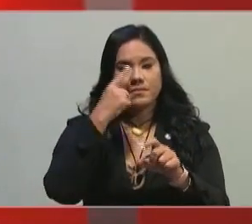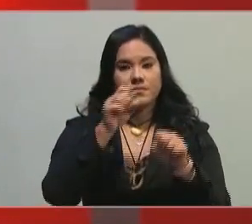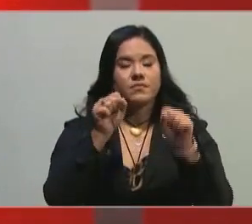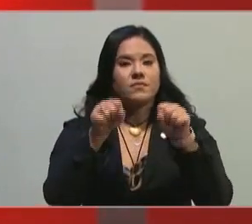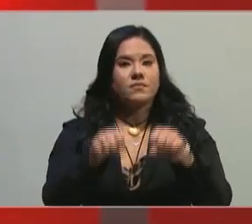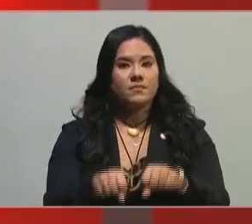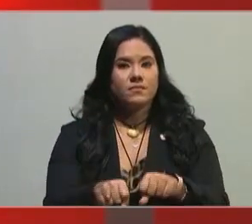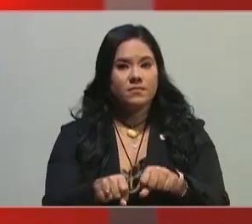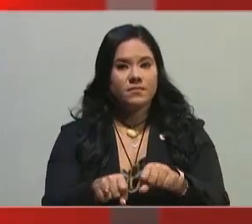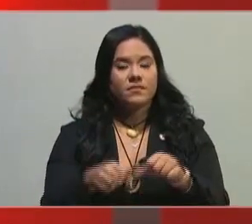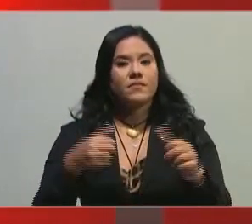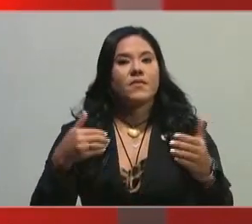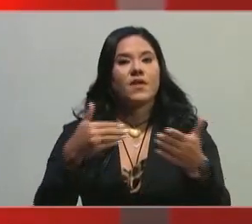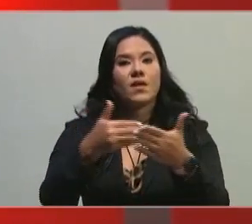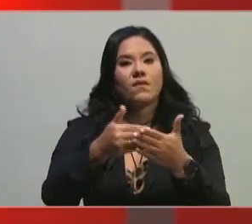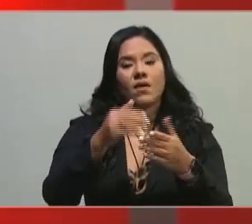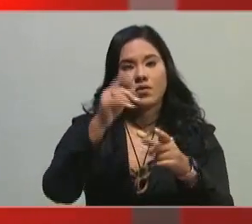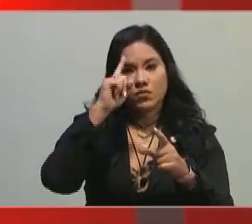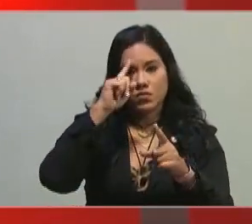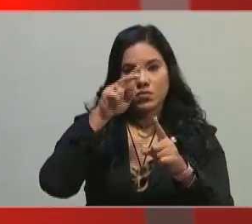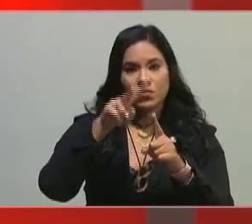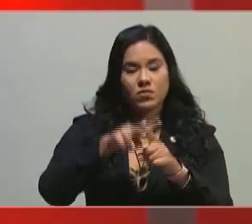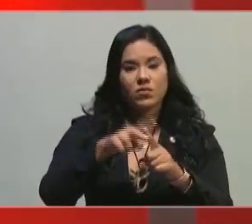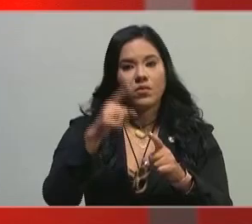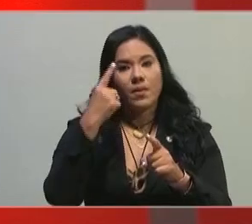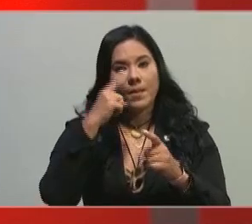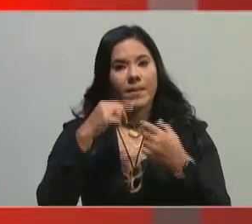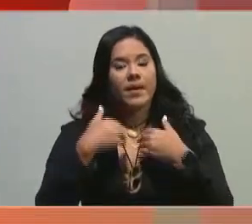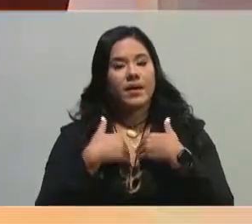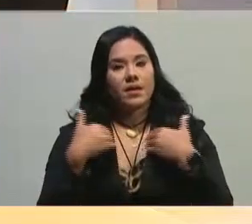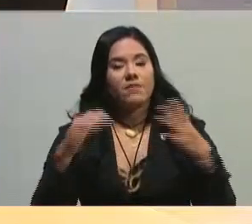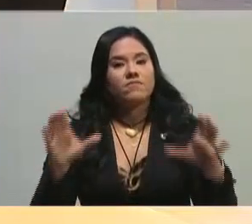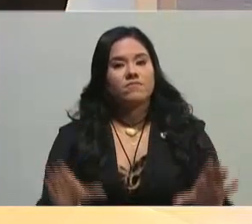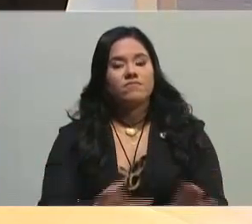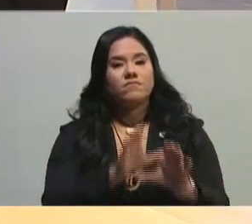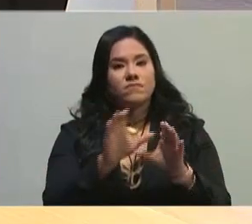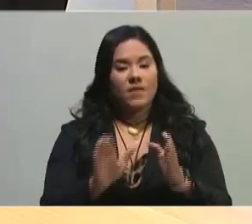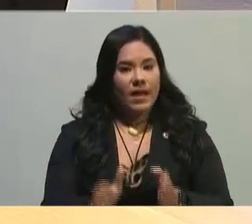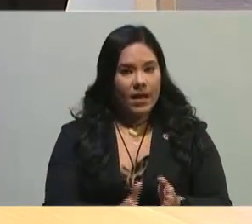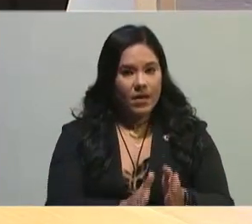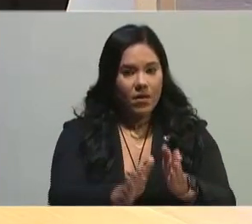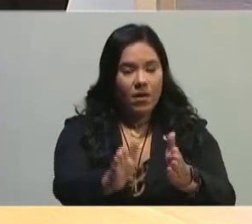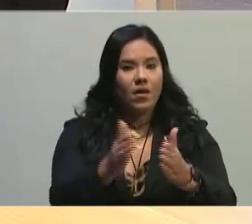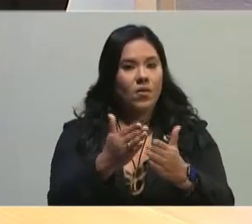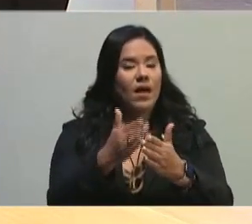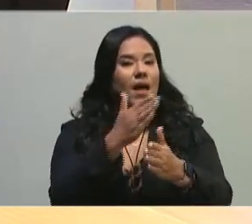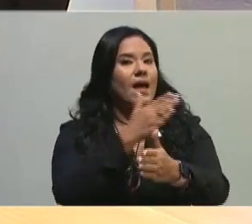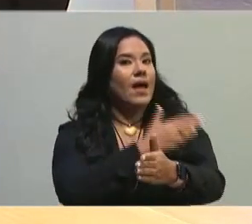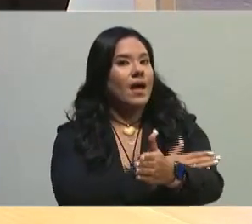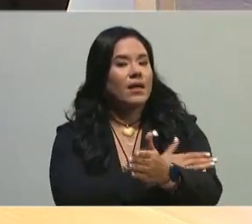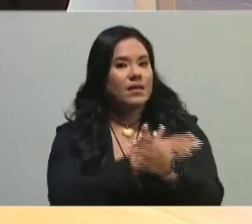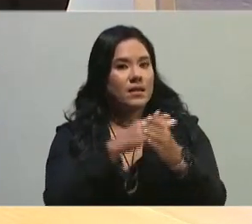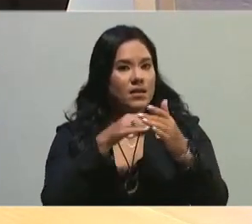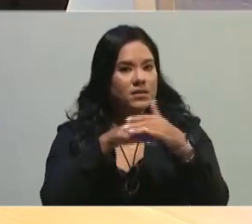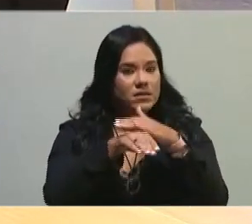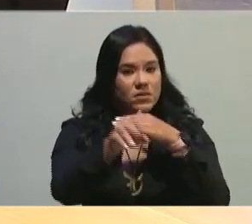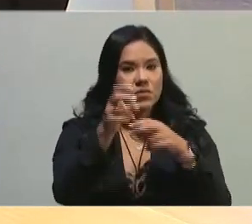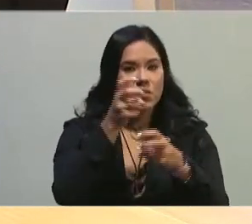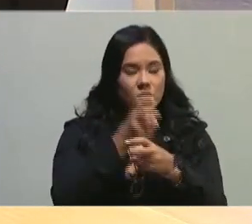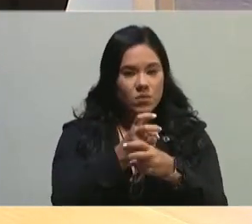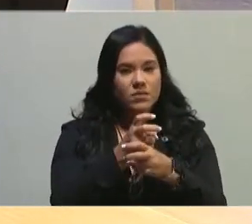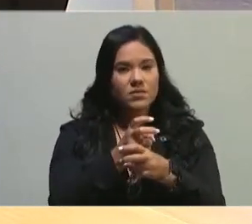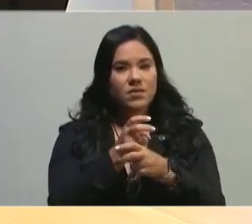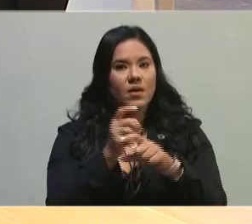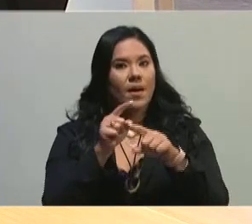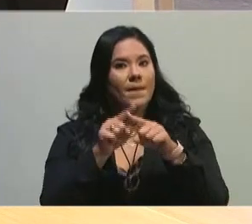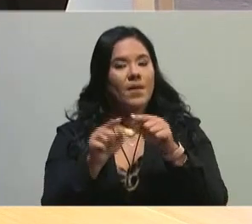también llevando soluciones de callejones callejones que anteriormente eran lodo sí y